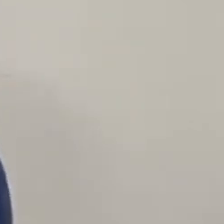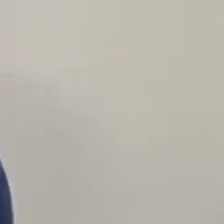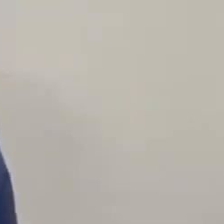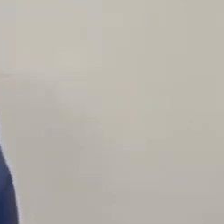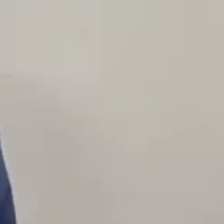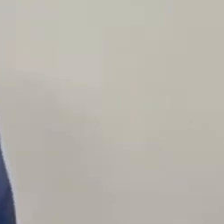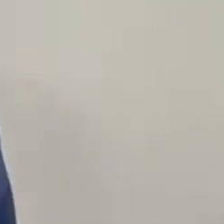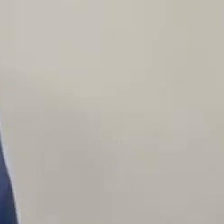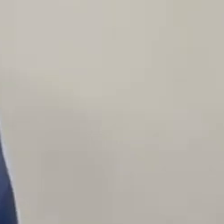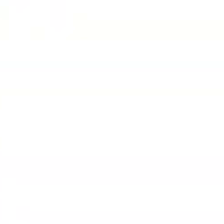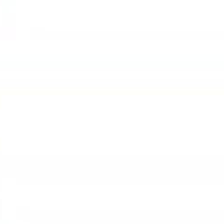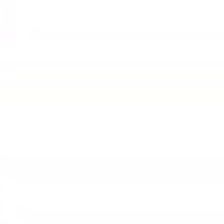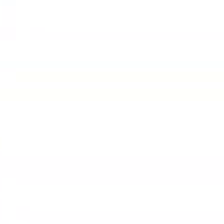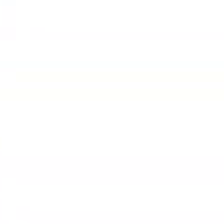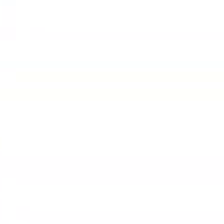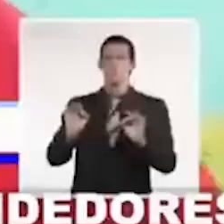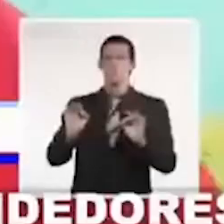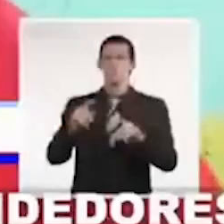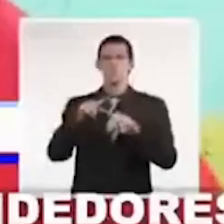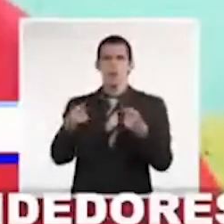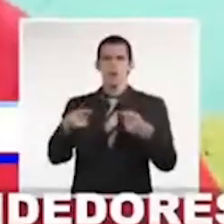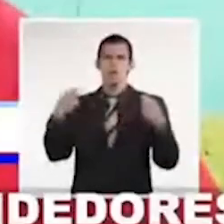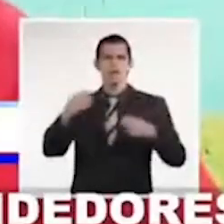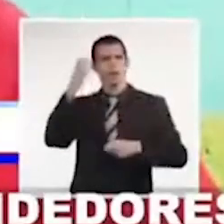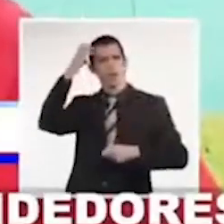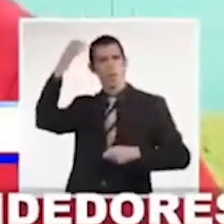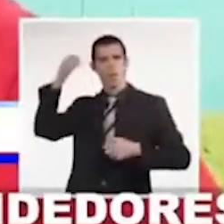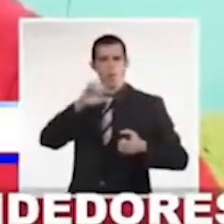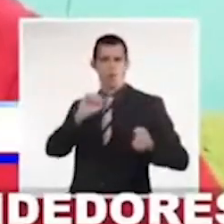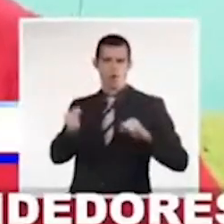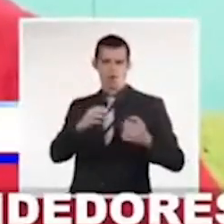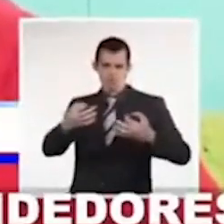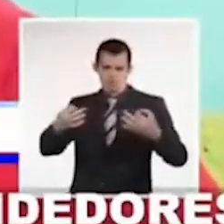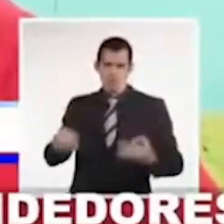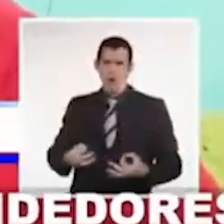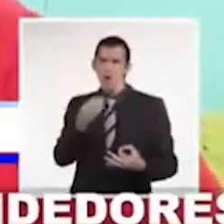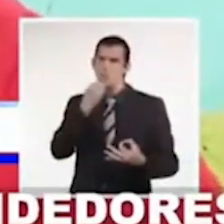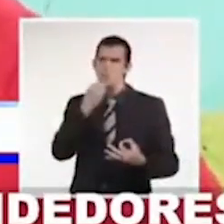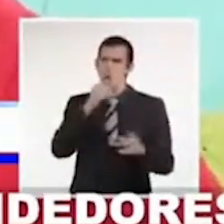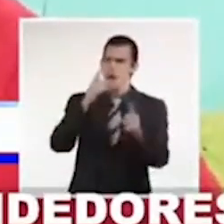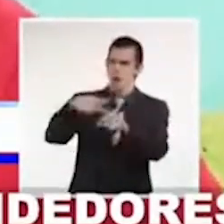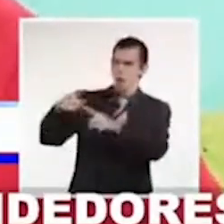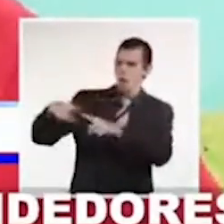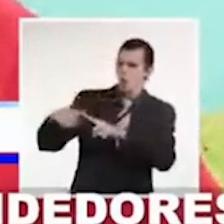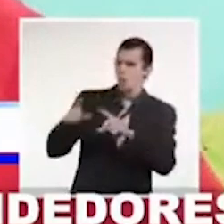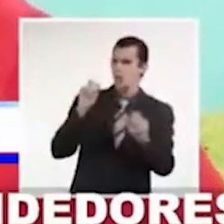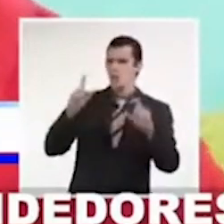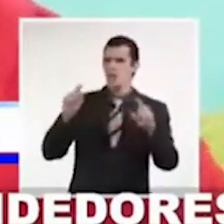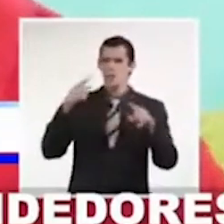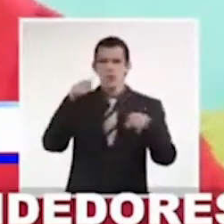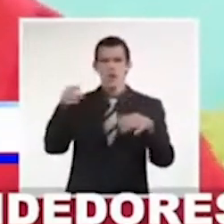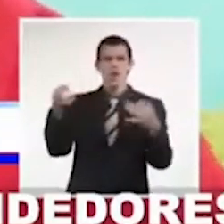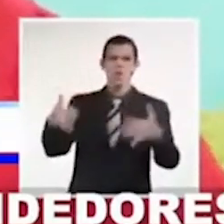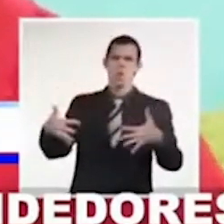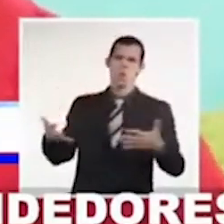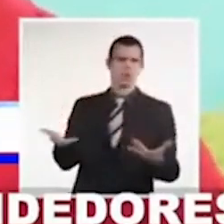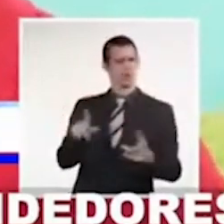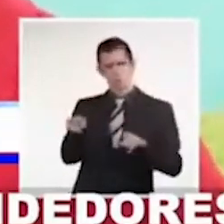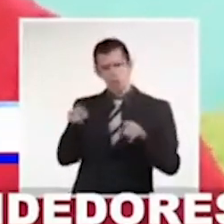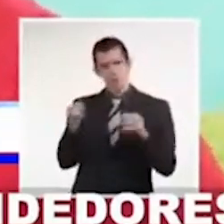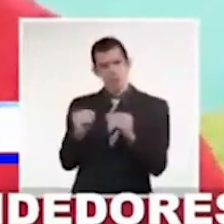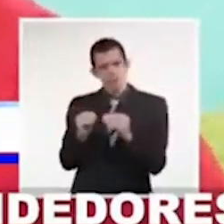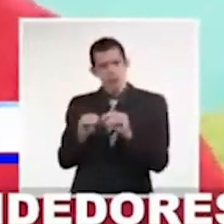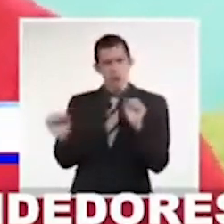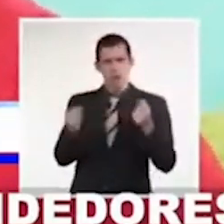otro cubano diciendo esto en la televisión. Control de los precios de los productos, ya que